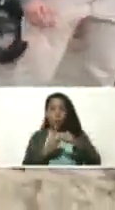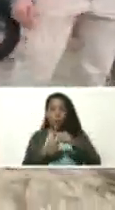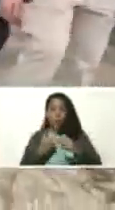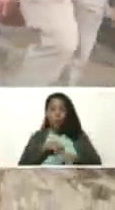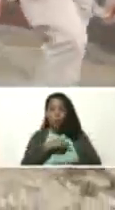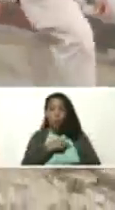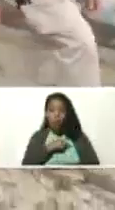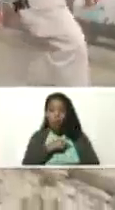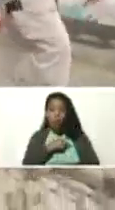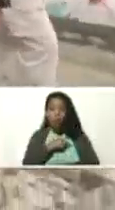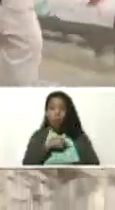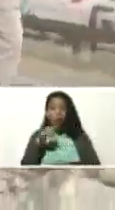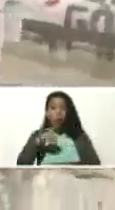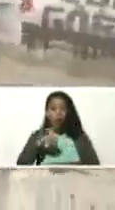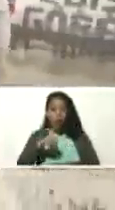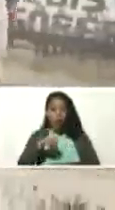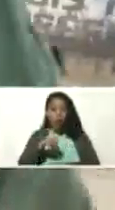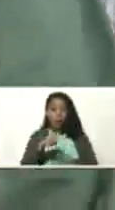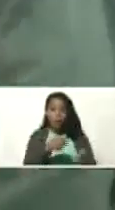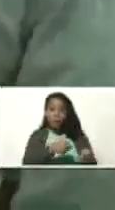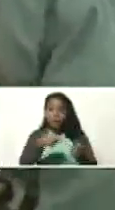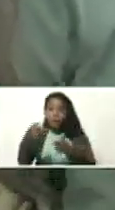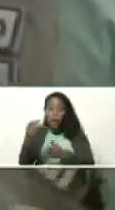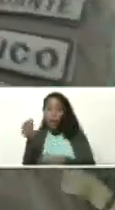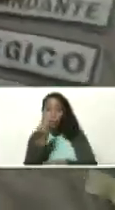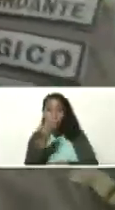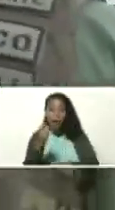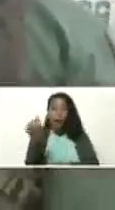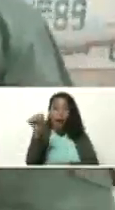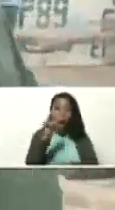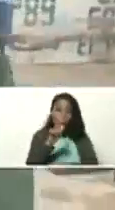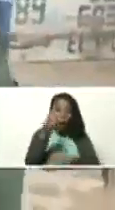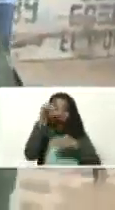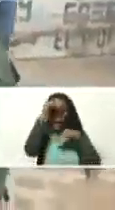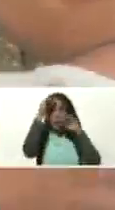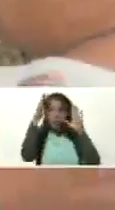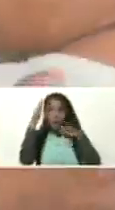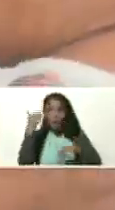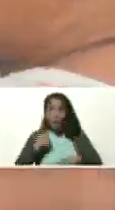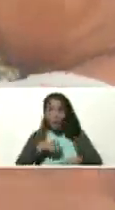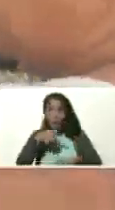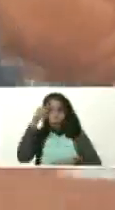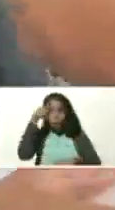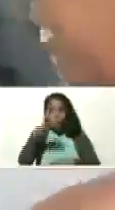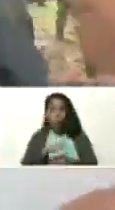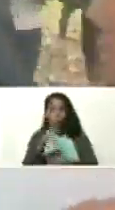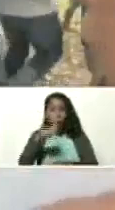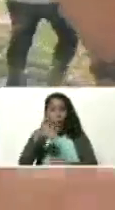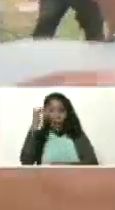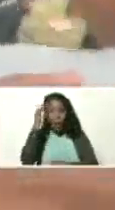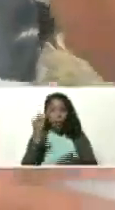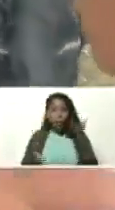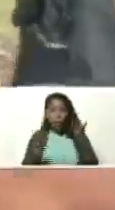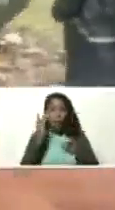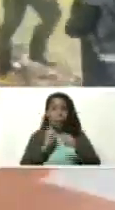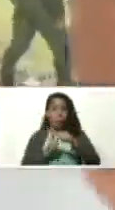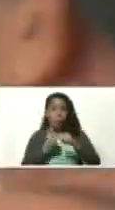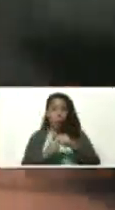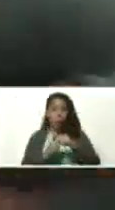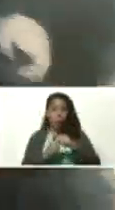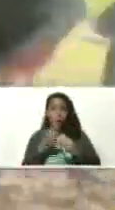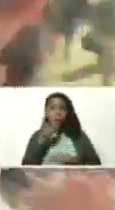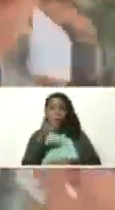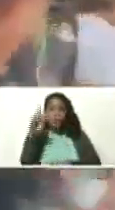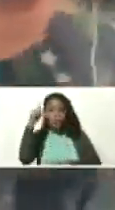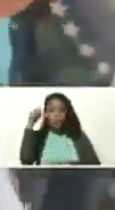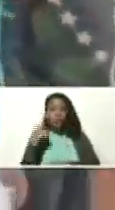estado llevando alimentos, agua, atención a nuestro pueblo, presidente. Hoy tenemos un balance positivo y esperamos que en los